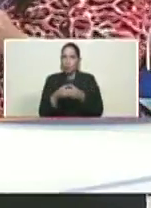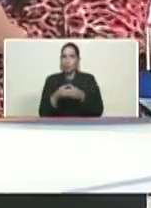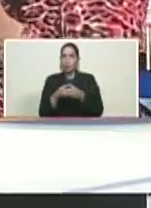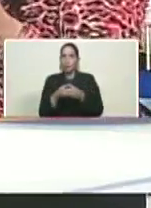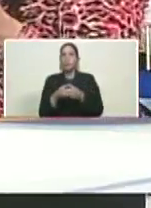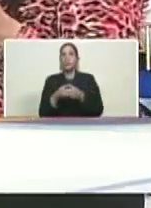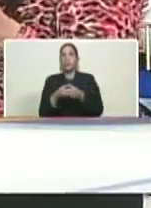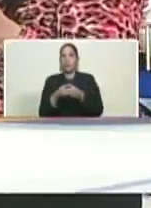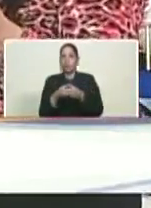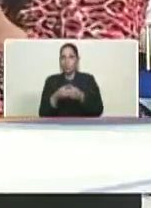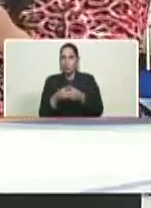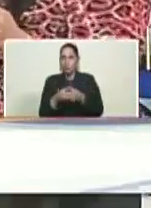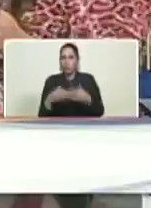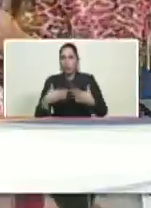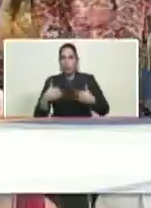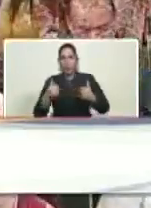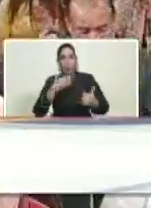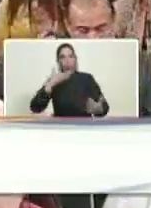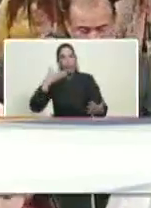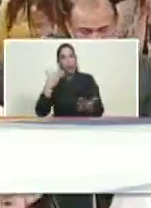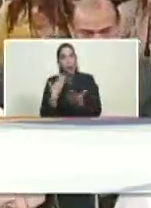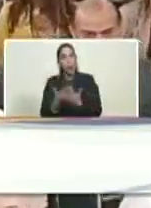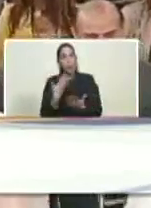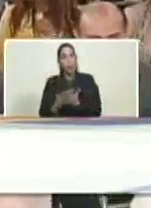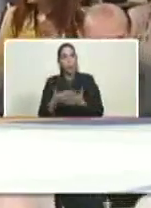Salud, propuso